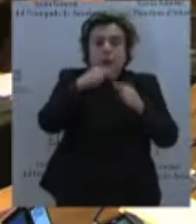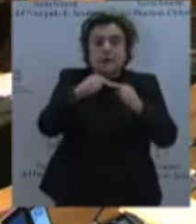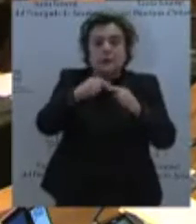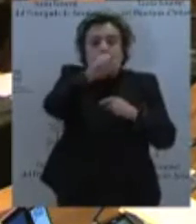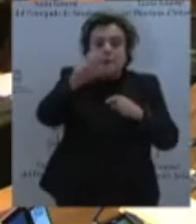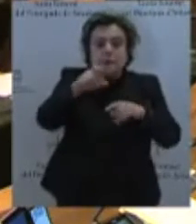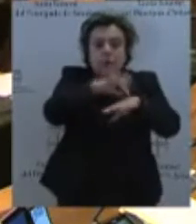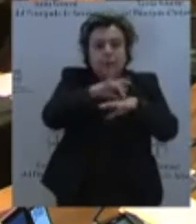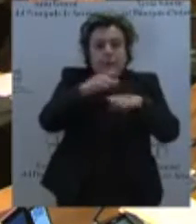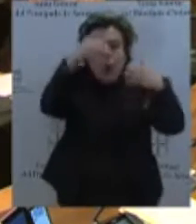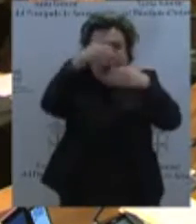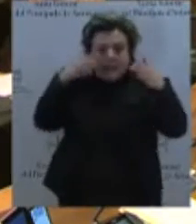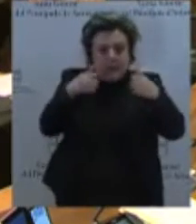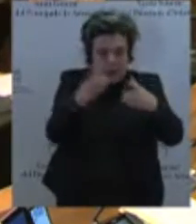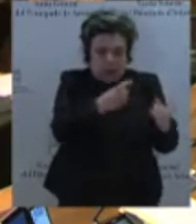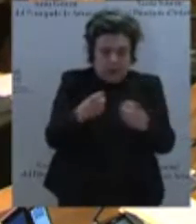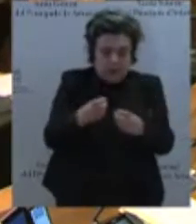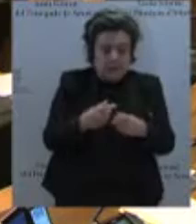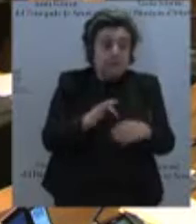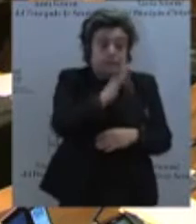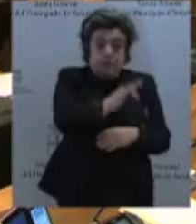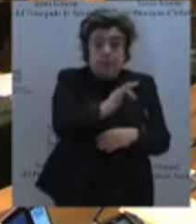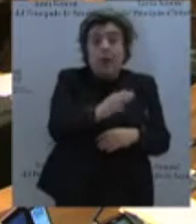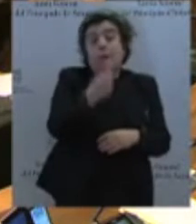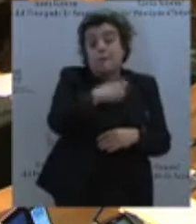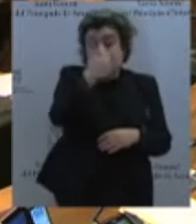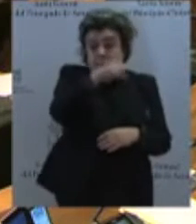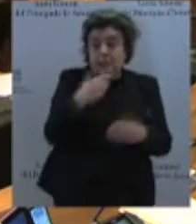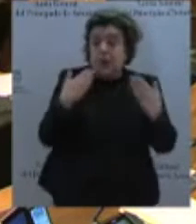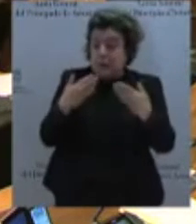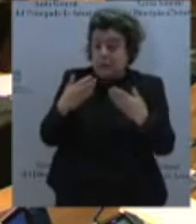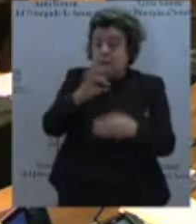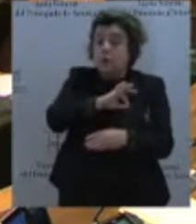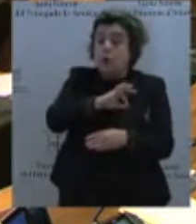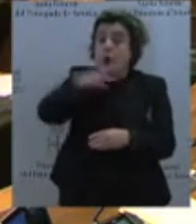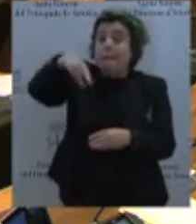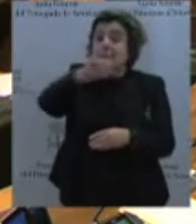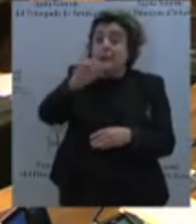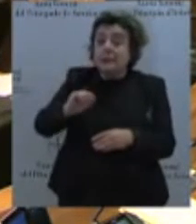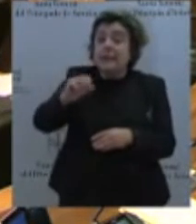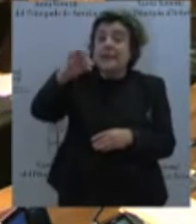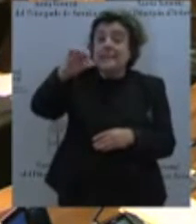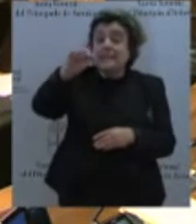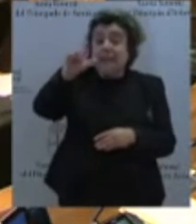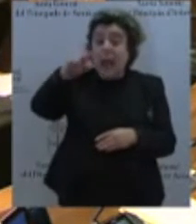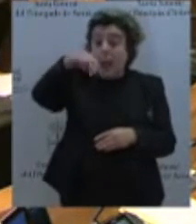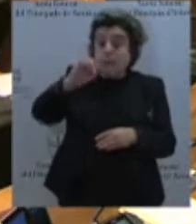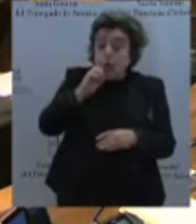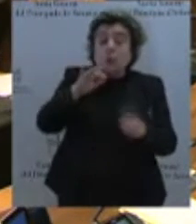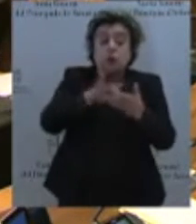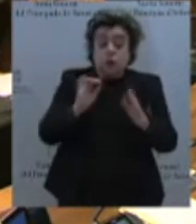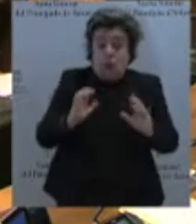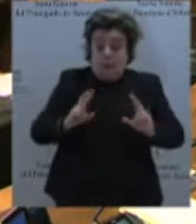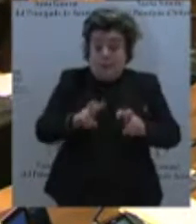Gracias, señor Menéndez Salmón. Evidentemente, desde el principio, el consejero de Salud ha explicado en reiteradas ocasiones en esta Cámara que